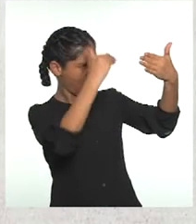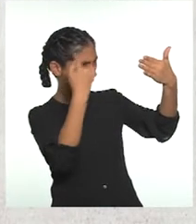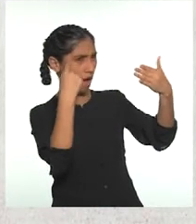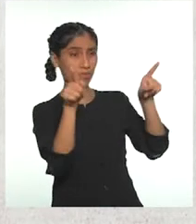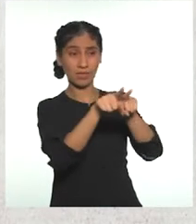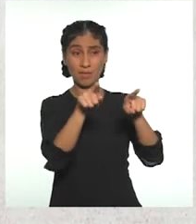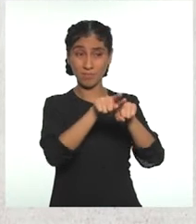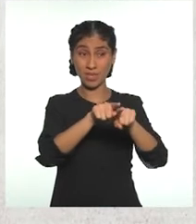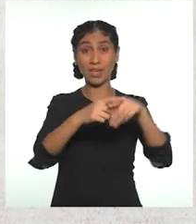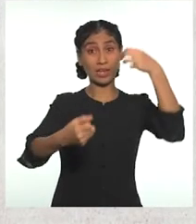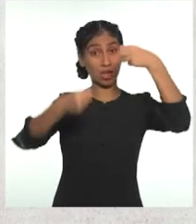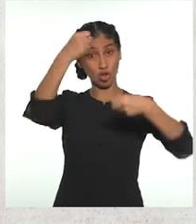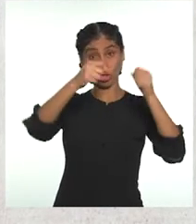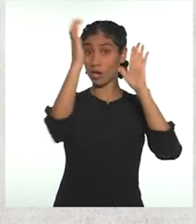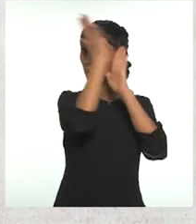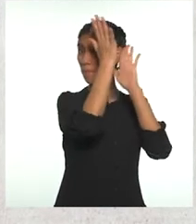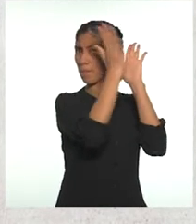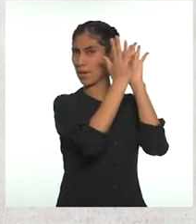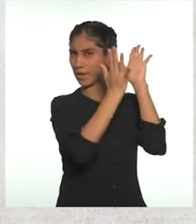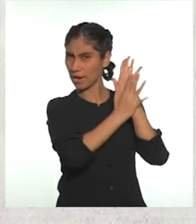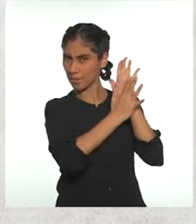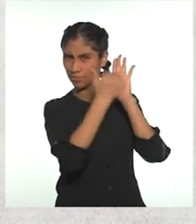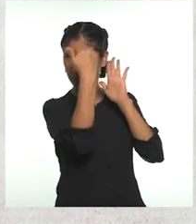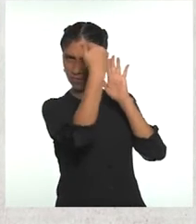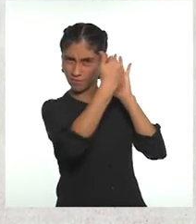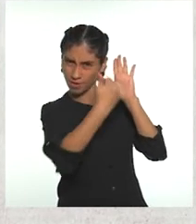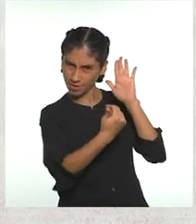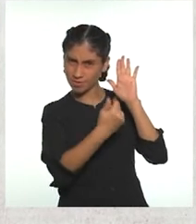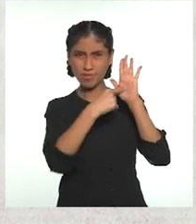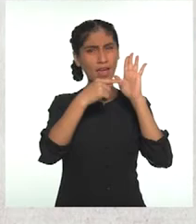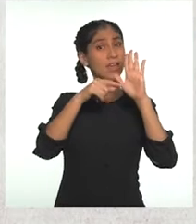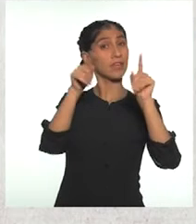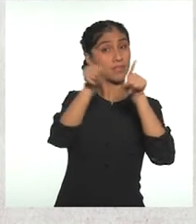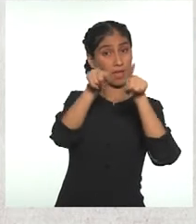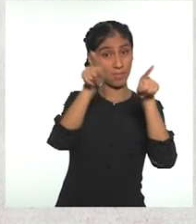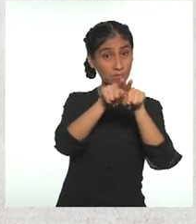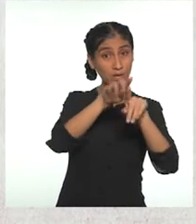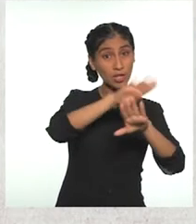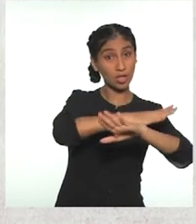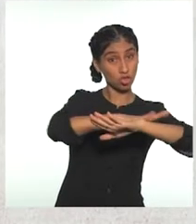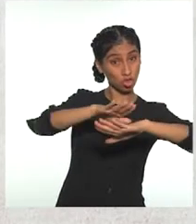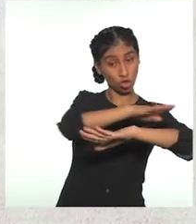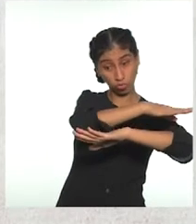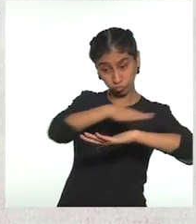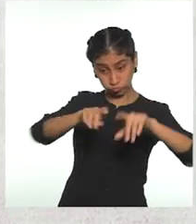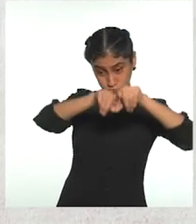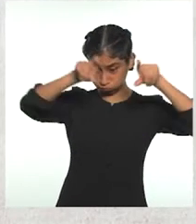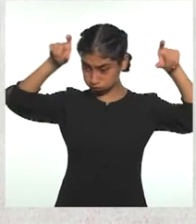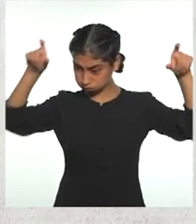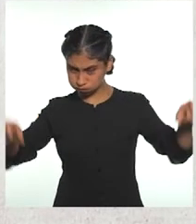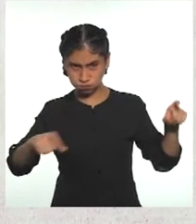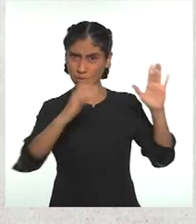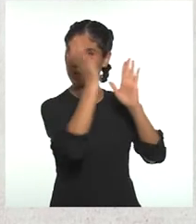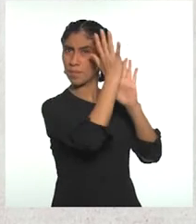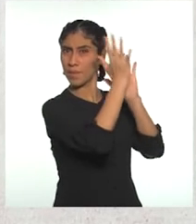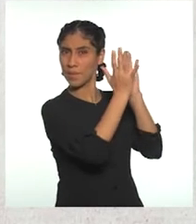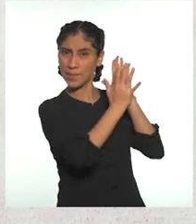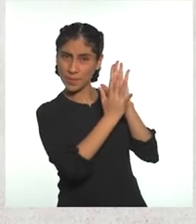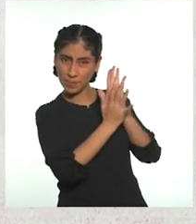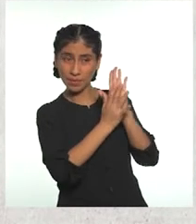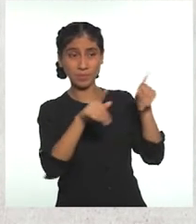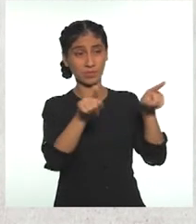de calcamonías en los transportes públicos y lugares estratégicos, pintado de murales, banderolas en todos